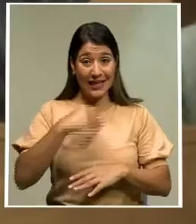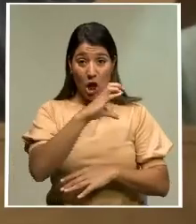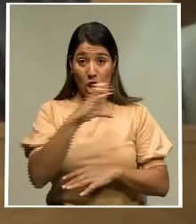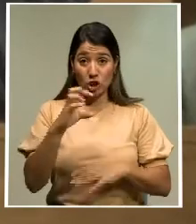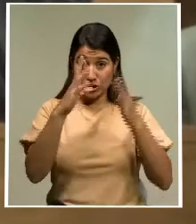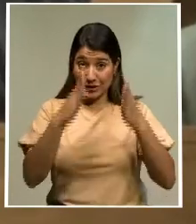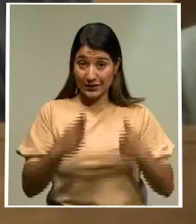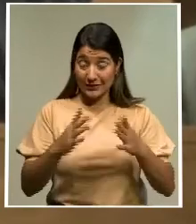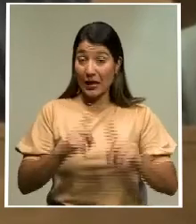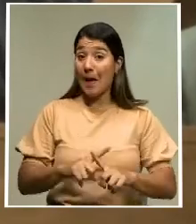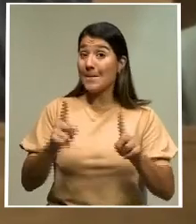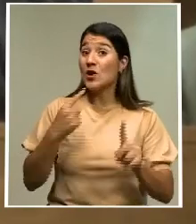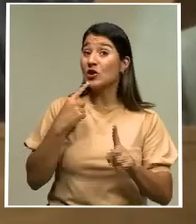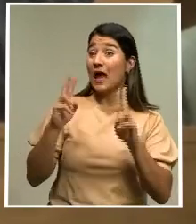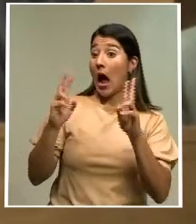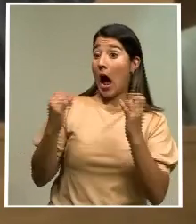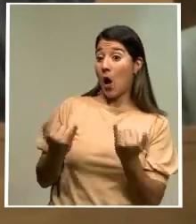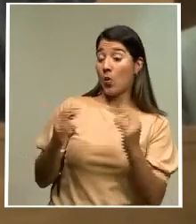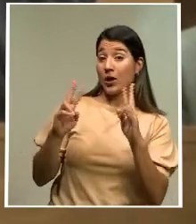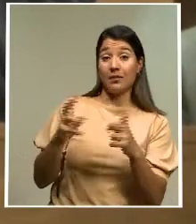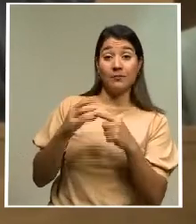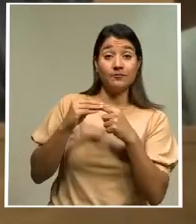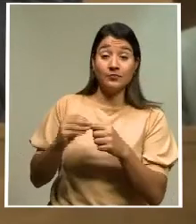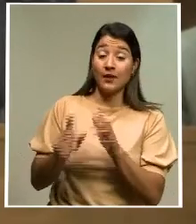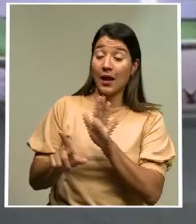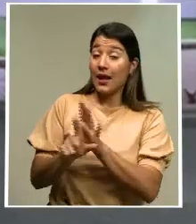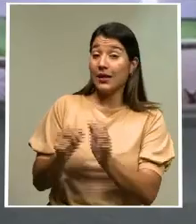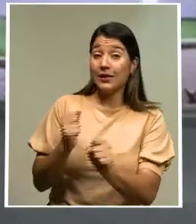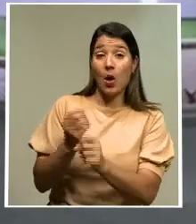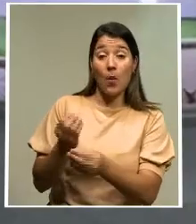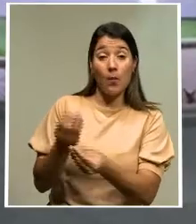pero aseguran que la prioridad es la Ley de Empleo Público.